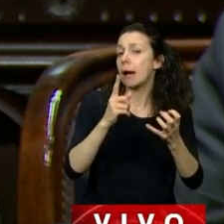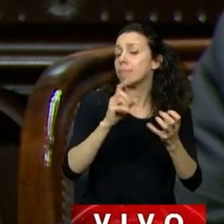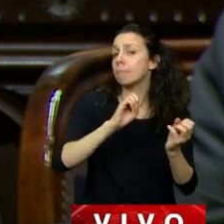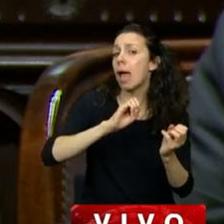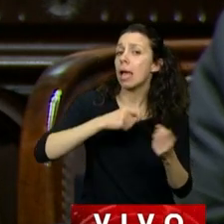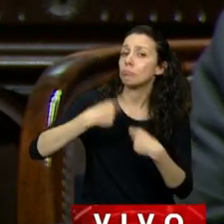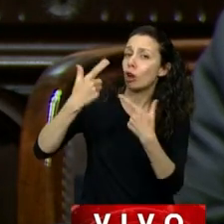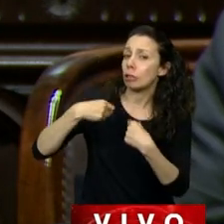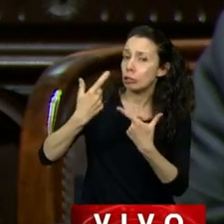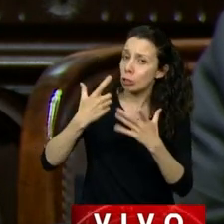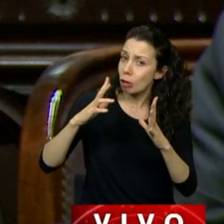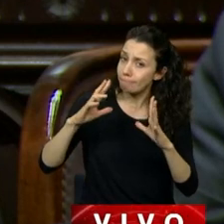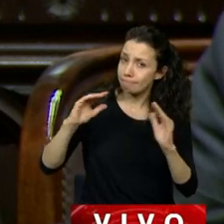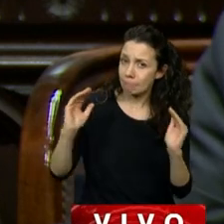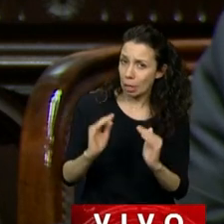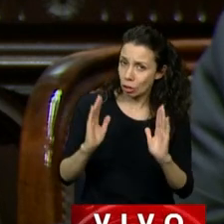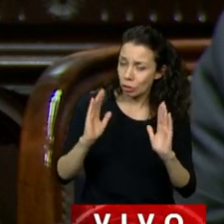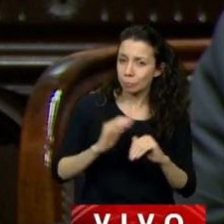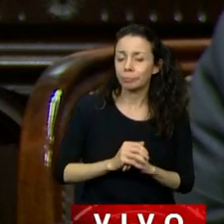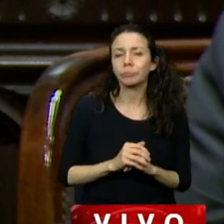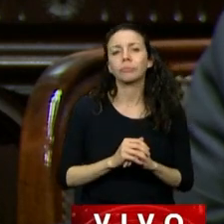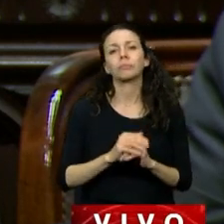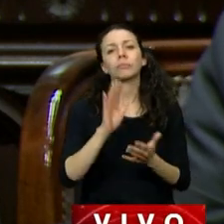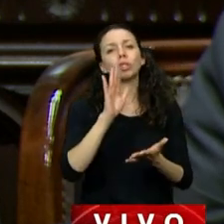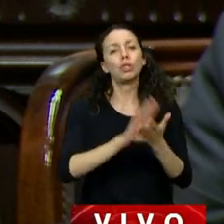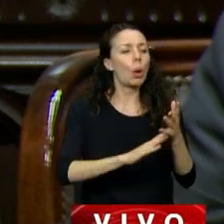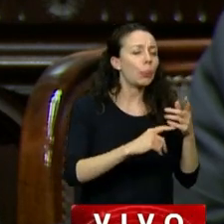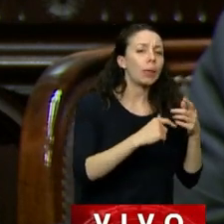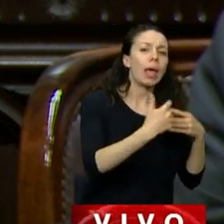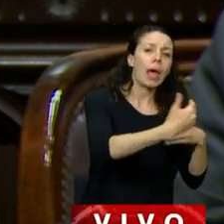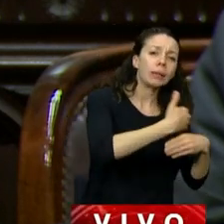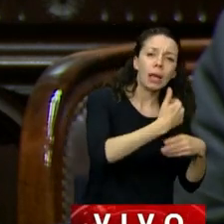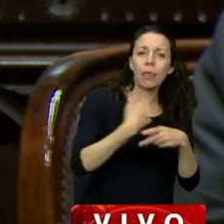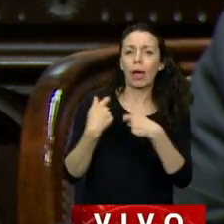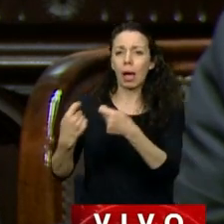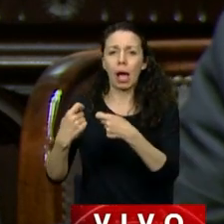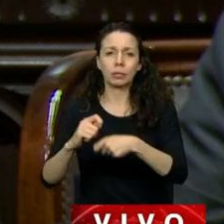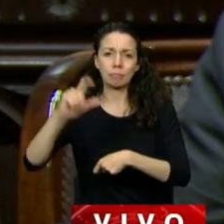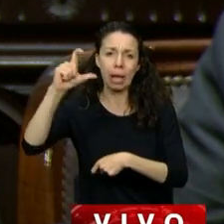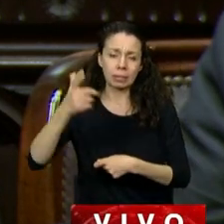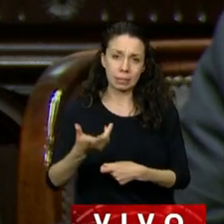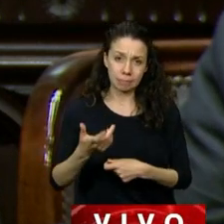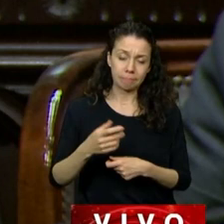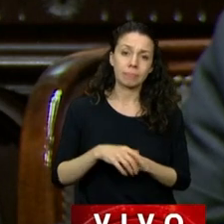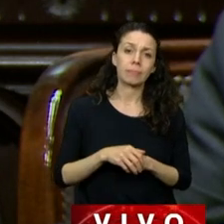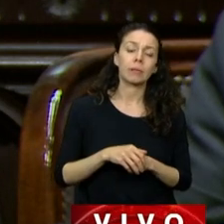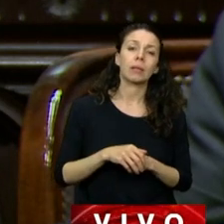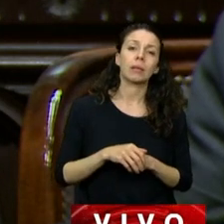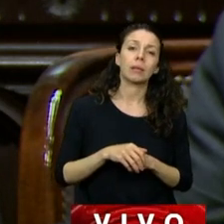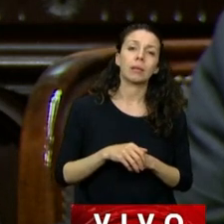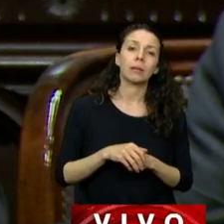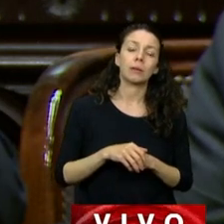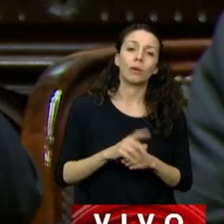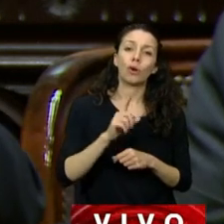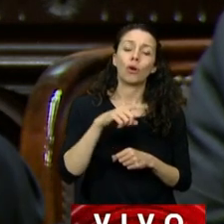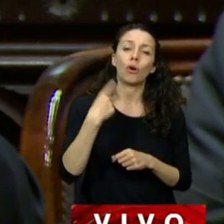O sea, el otro tema es el déficit fiscal del 1,9, lo que no tiene en cuenta el déficit cuasi fiscal,